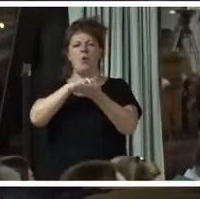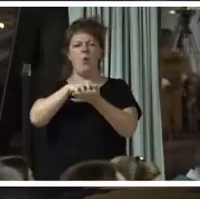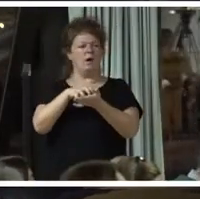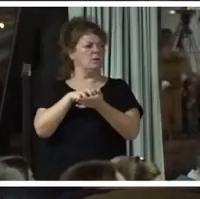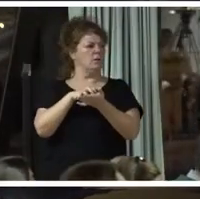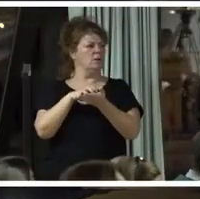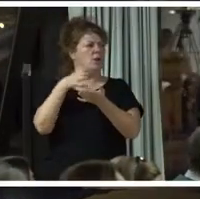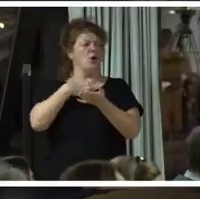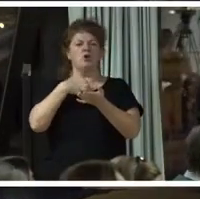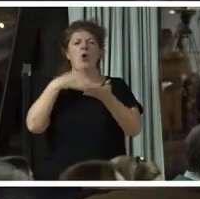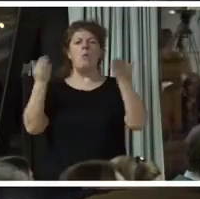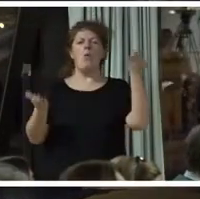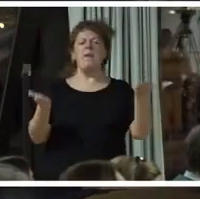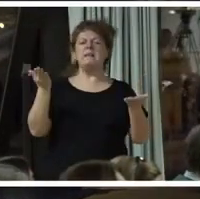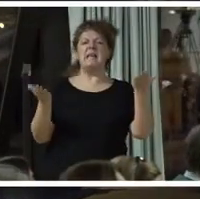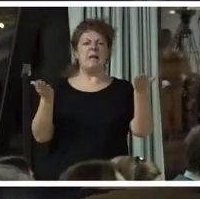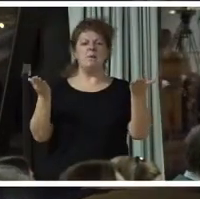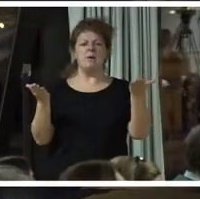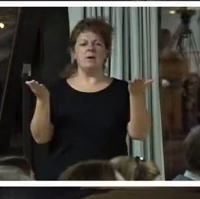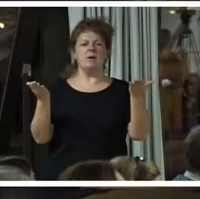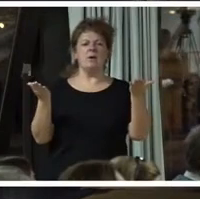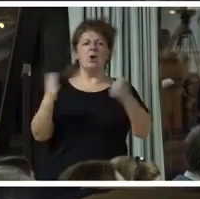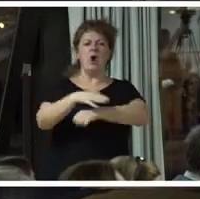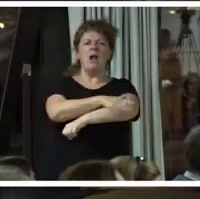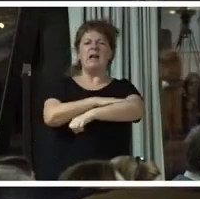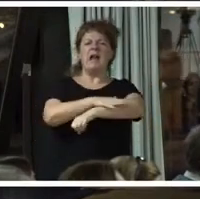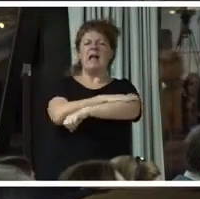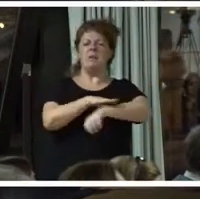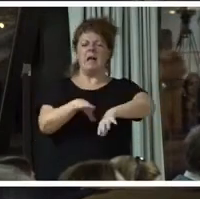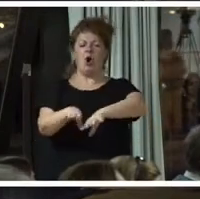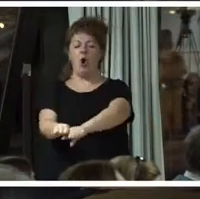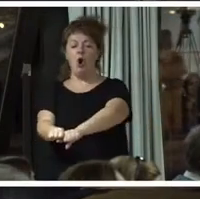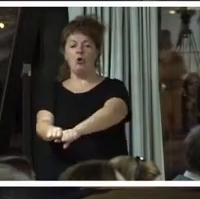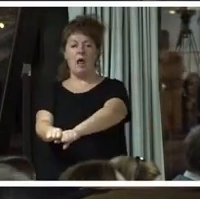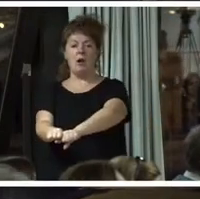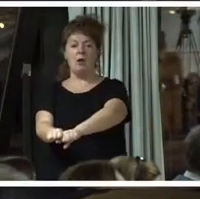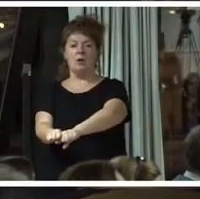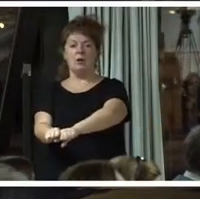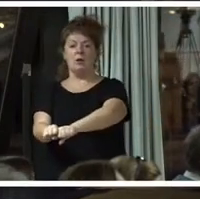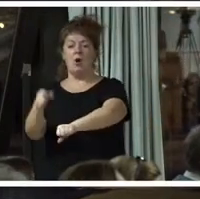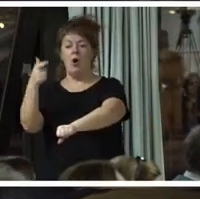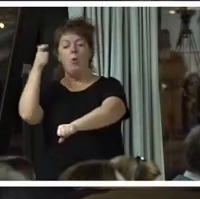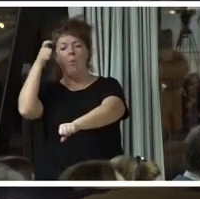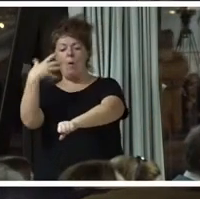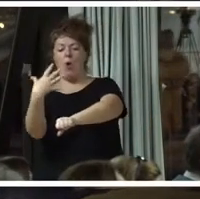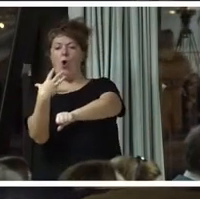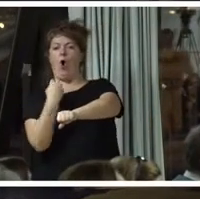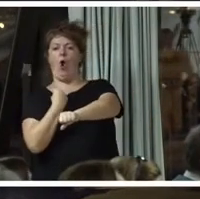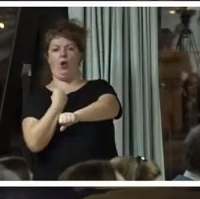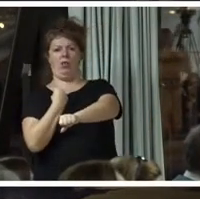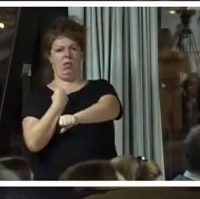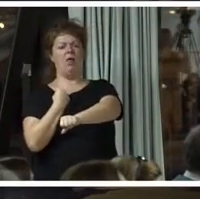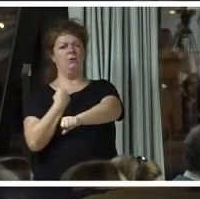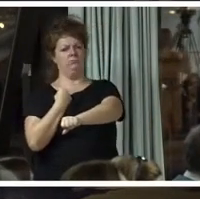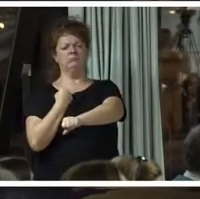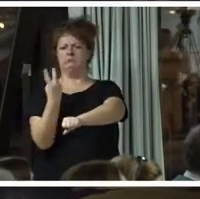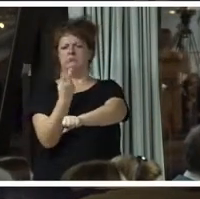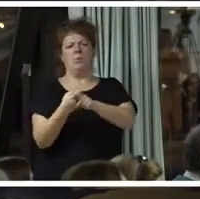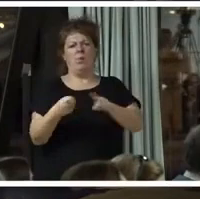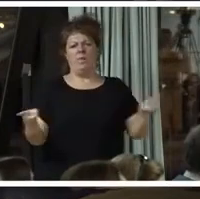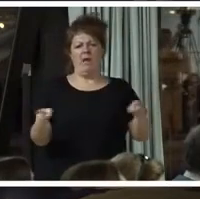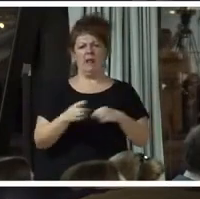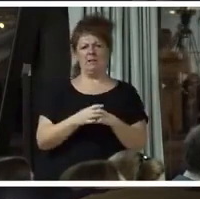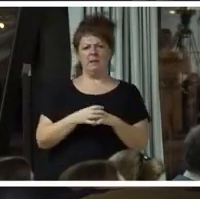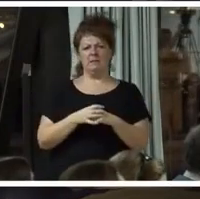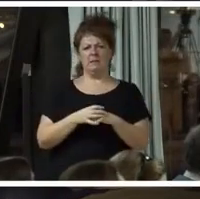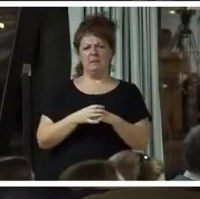puede equiparar un régimen colonial con un pueblo colonizado me parece importante aclarar esta